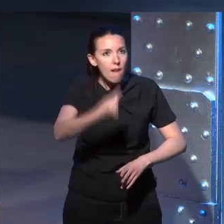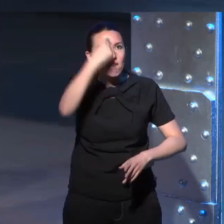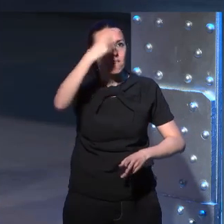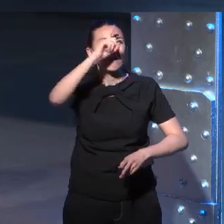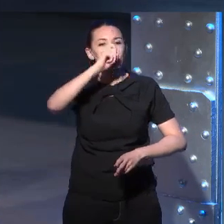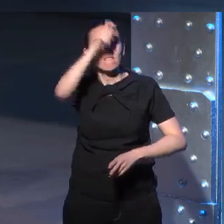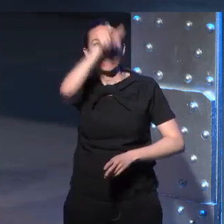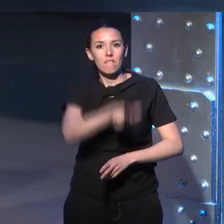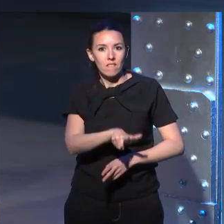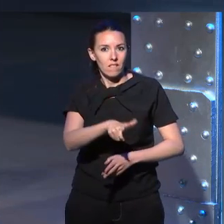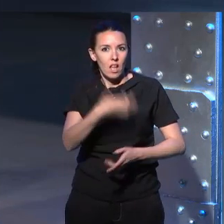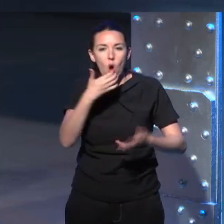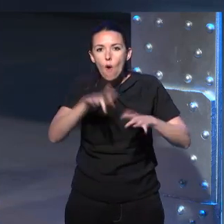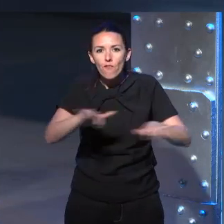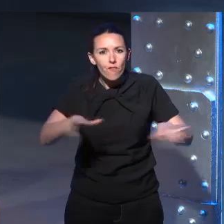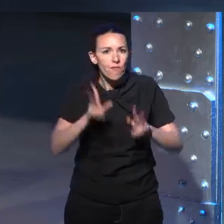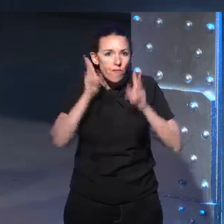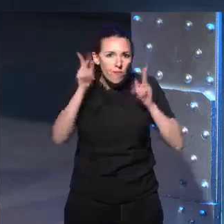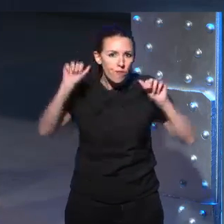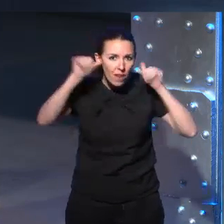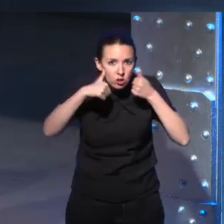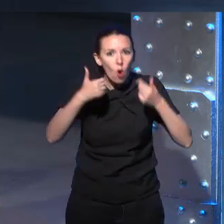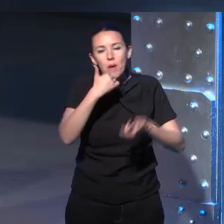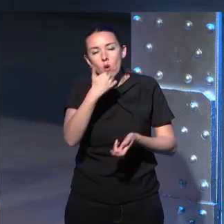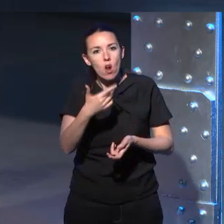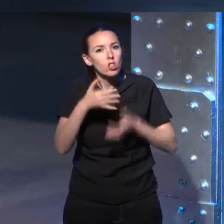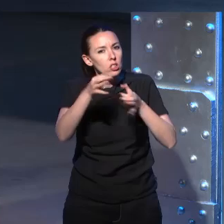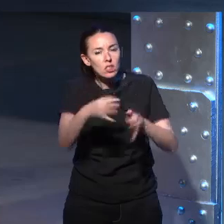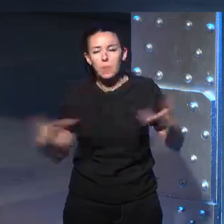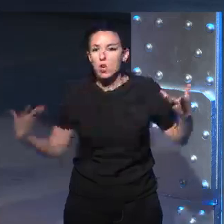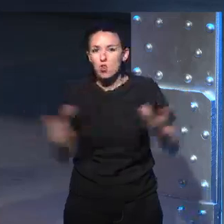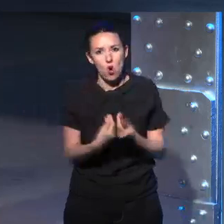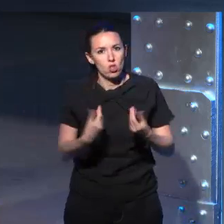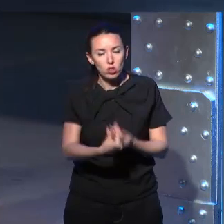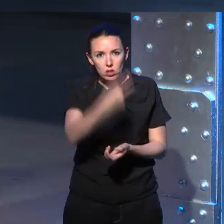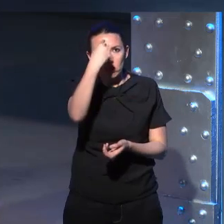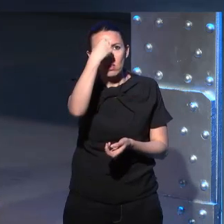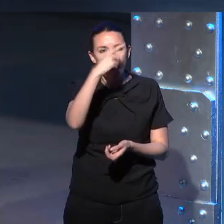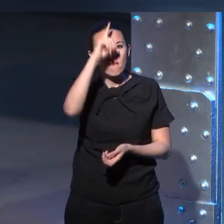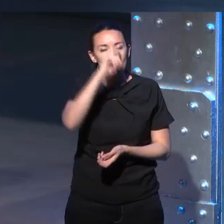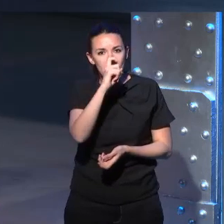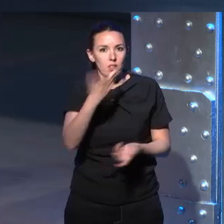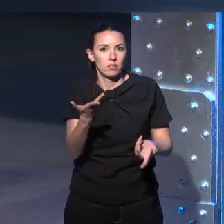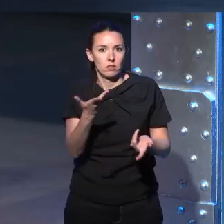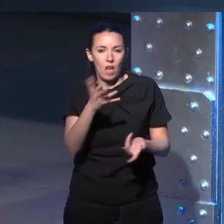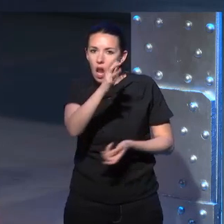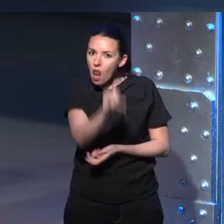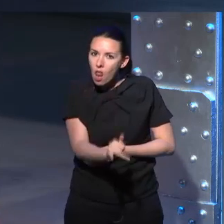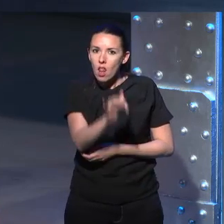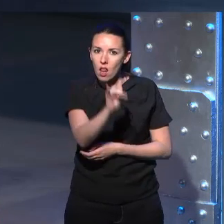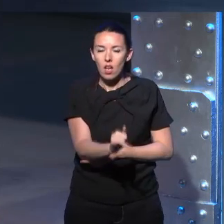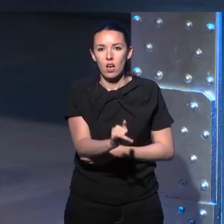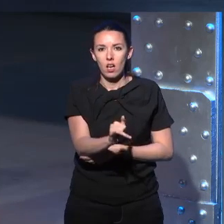oyéramos Roll Over Beethoven o cualquiera de las canciones que ha hecho él, iba a estar con nosotros, iba a tener una